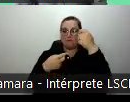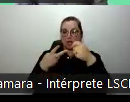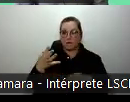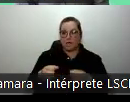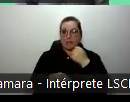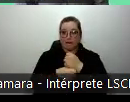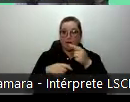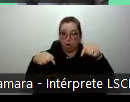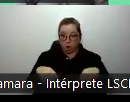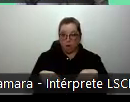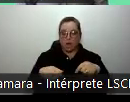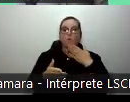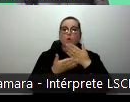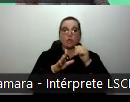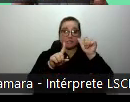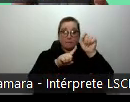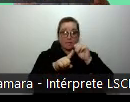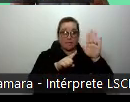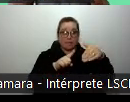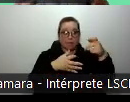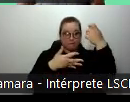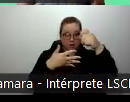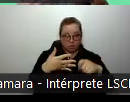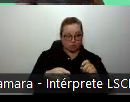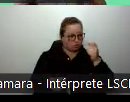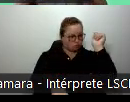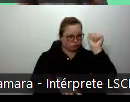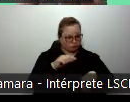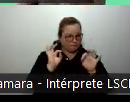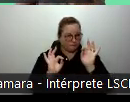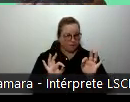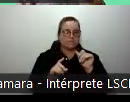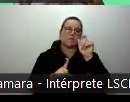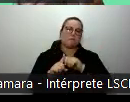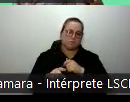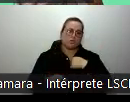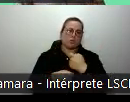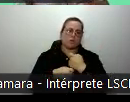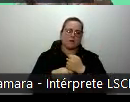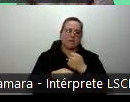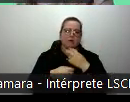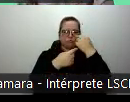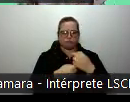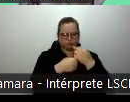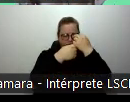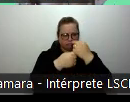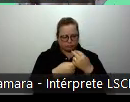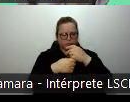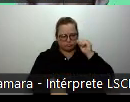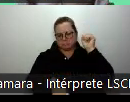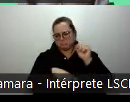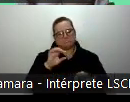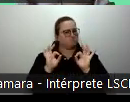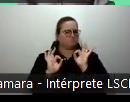actual en el feedback en 6 meses en se meses más voy a estar en un trabajo donde yo voy a pedir que me en retroalimentación y me va ir superb